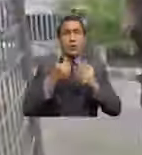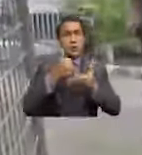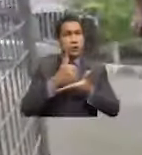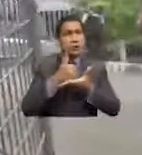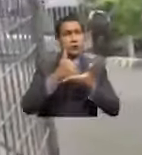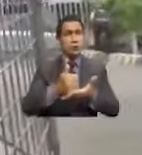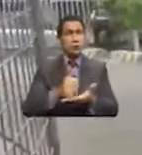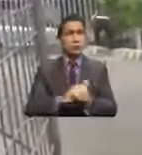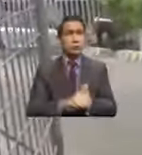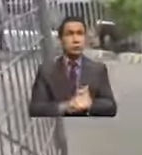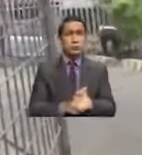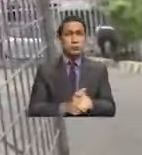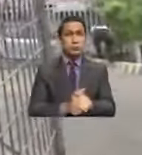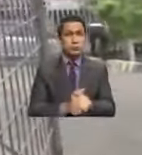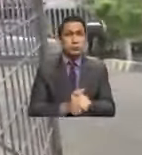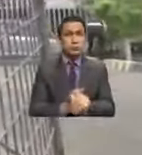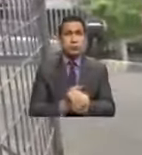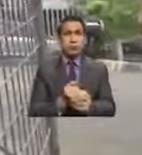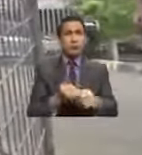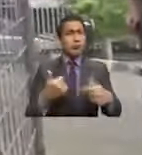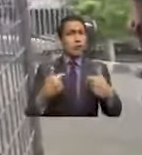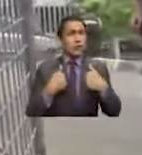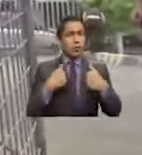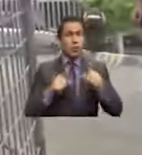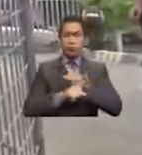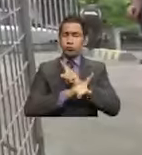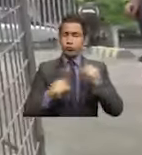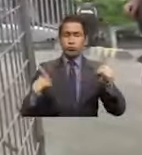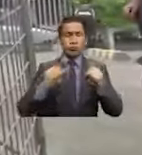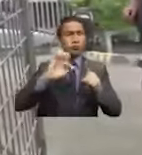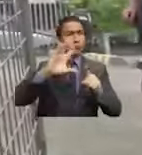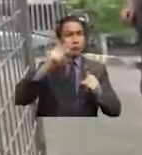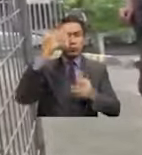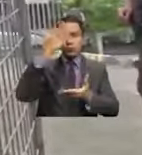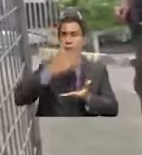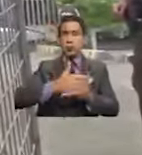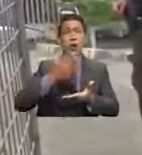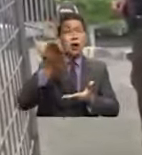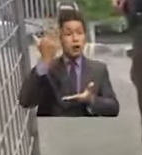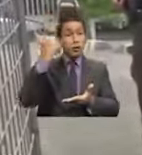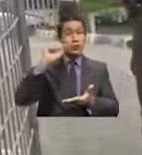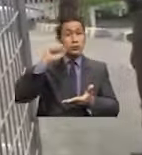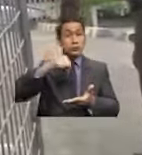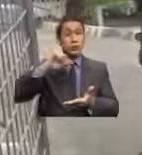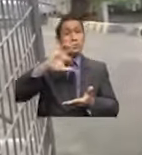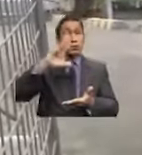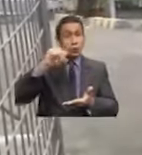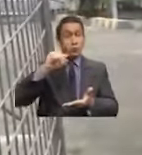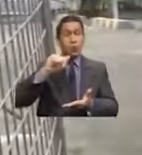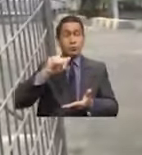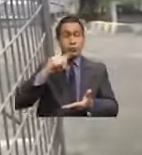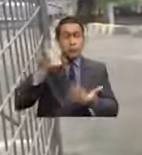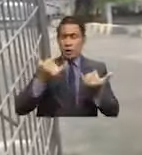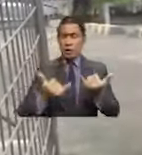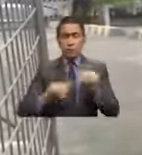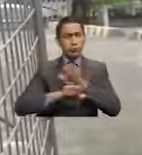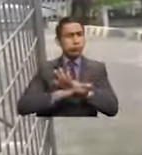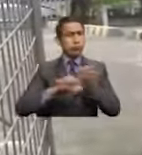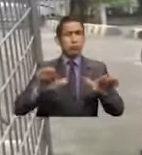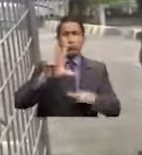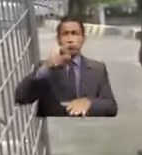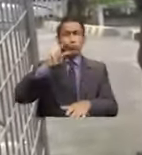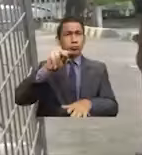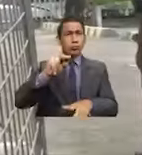la delincuencia ya no lo hago. ¿Qué lo...? Ando por otro mundo, ando en un mundo serio, un mundo muy serio, que no me